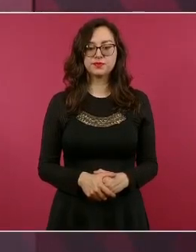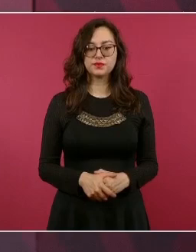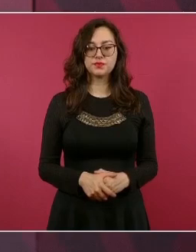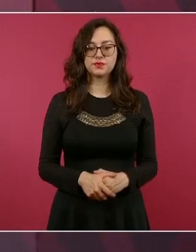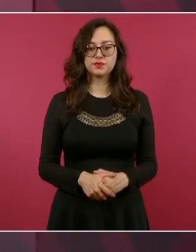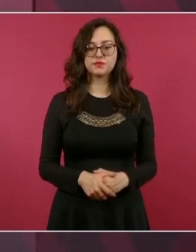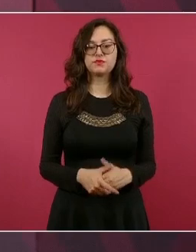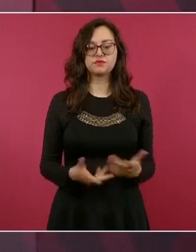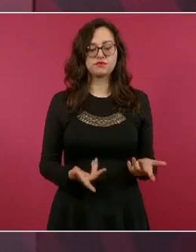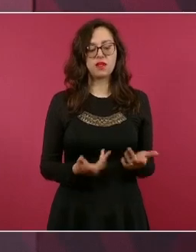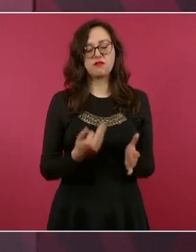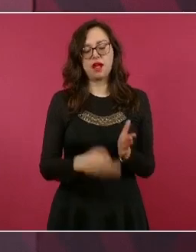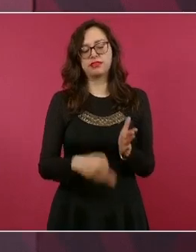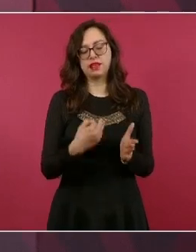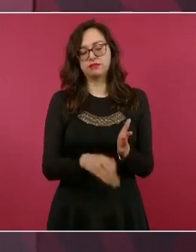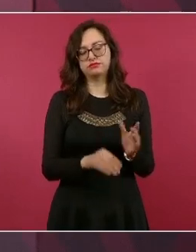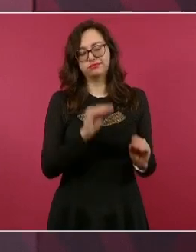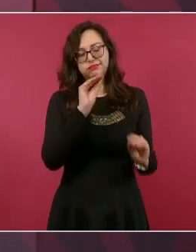ajustar algunas cosas.